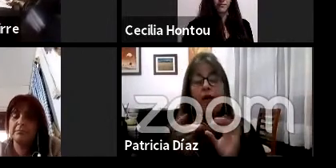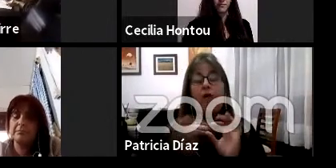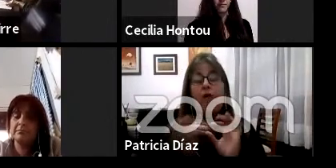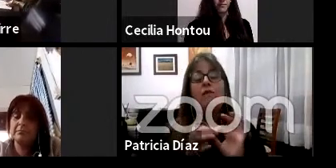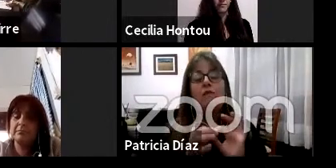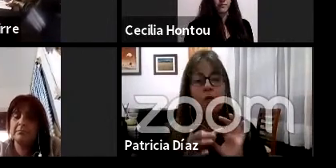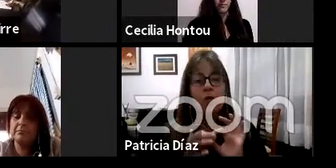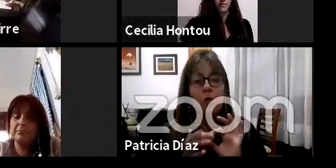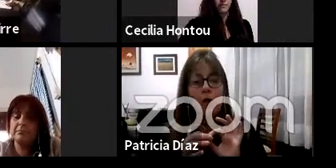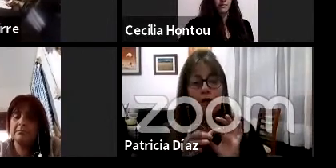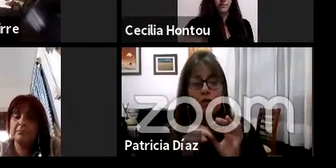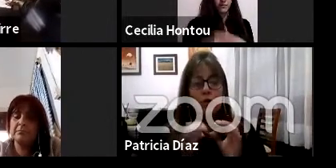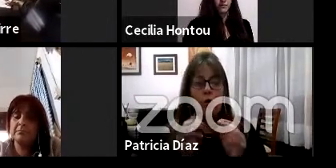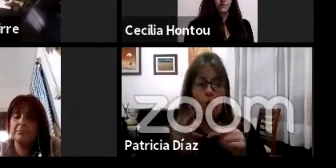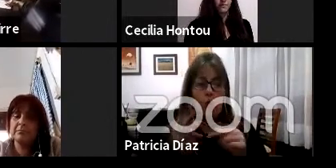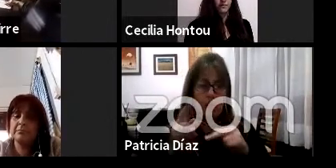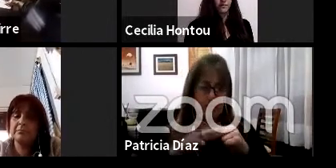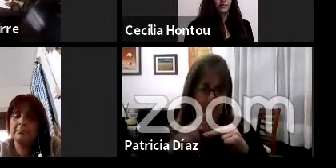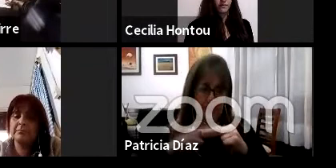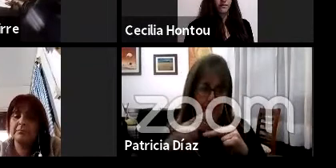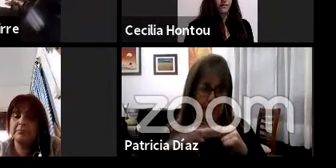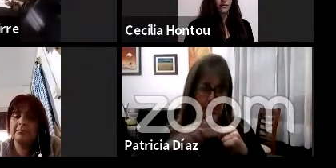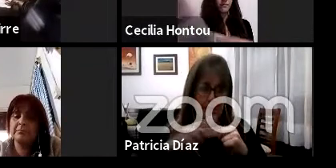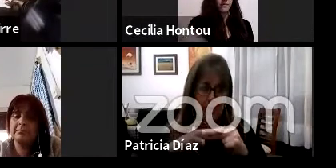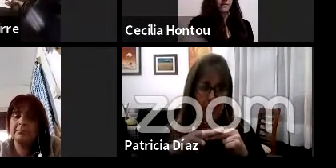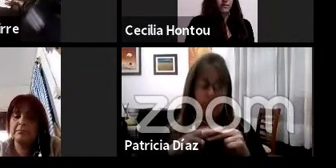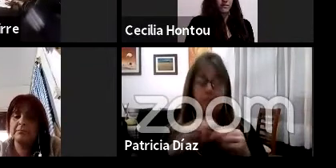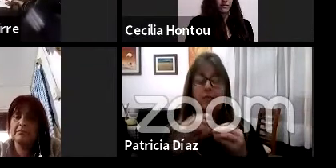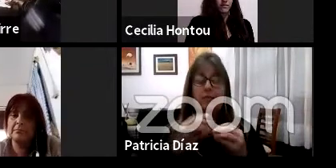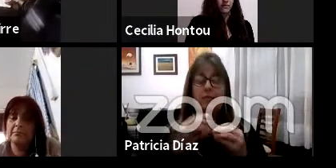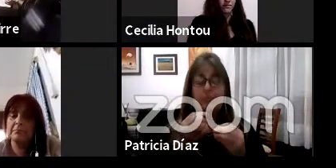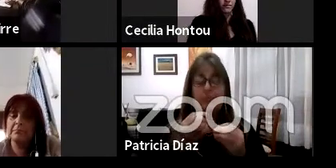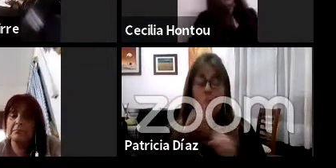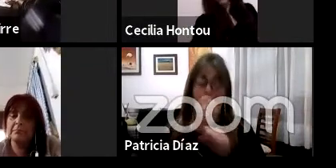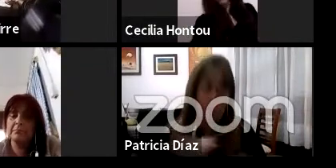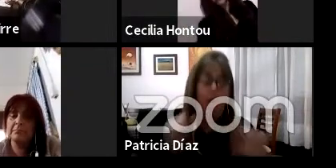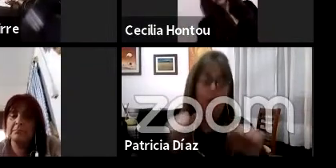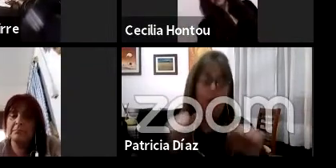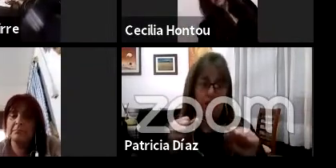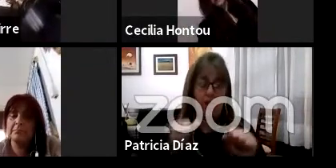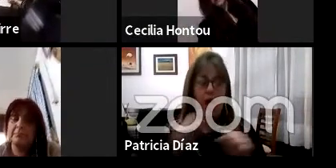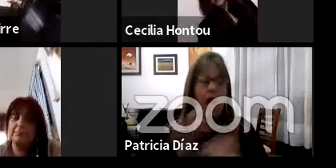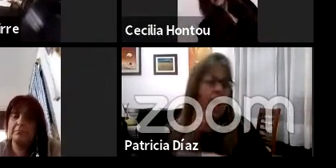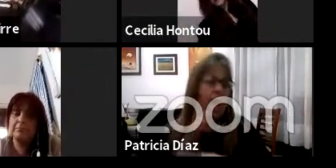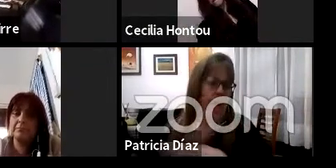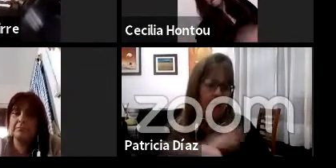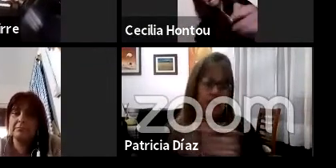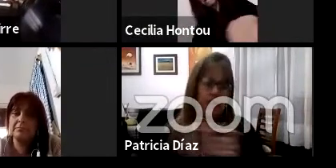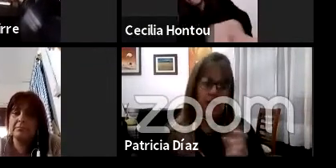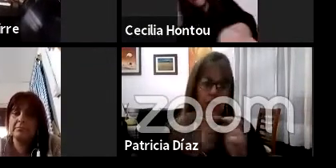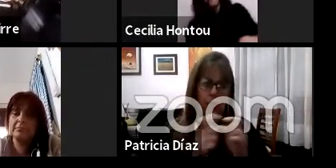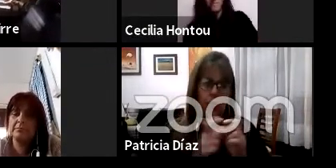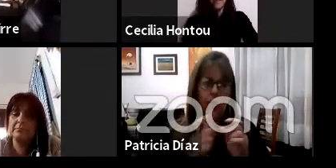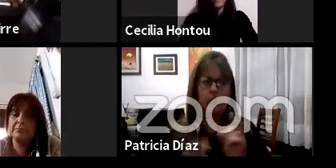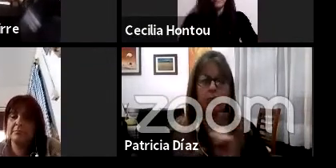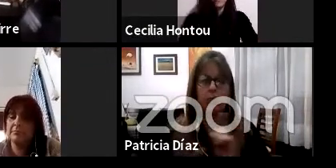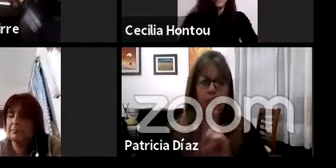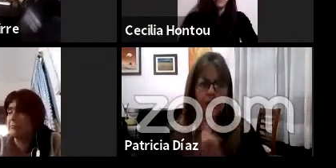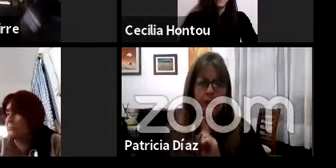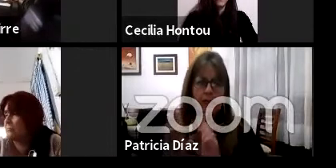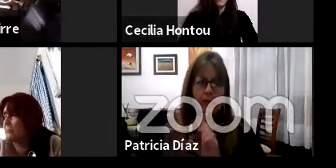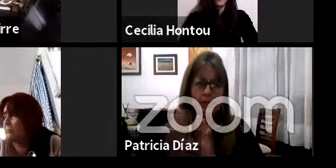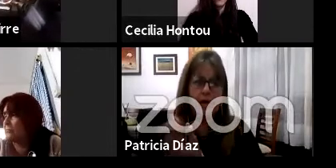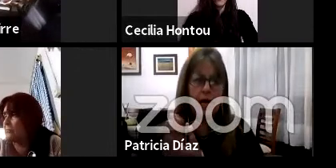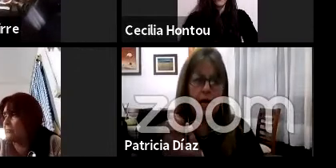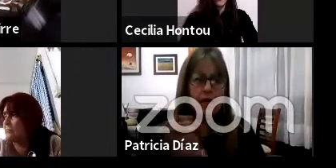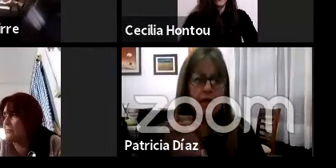es más viable que tal vez en otro contexto se daba más de reuniones presenciales, pero en este caso